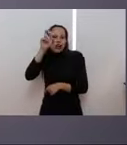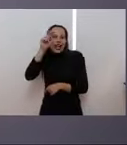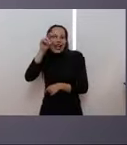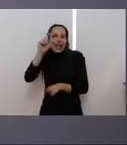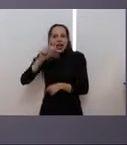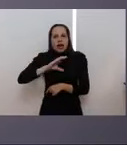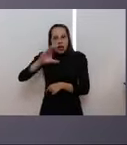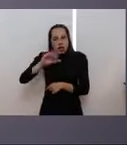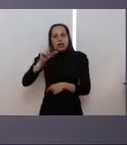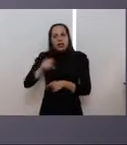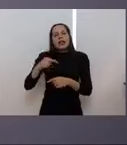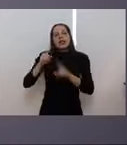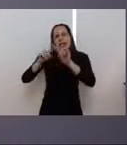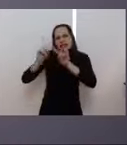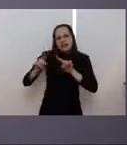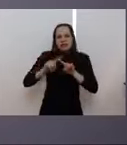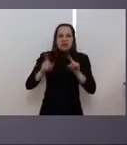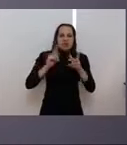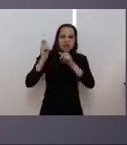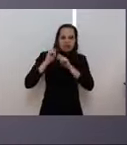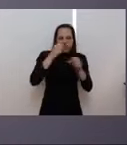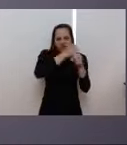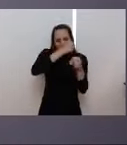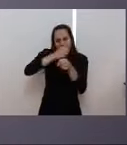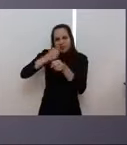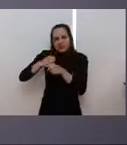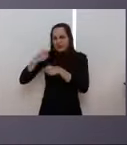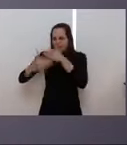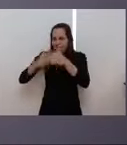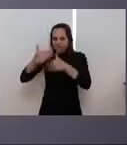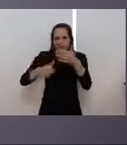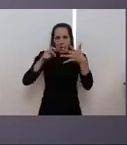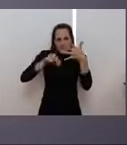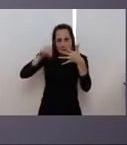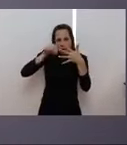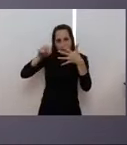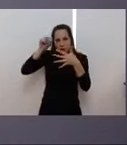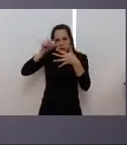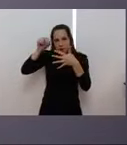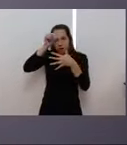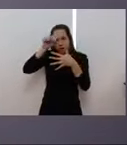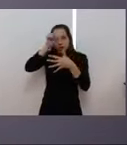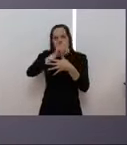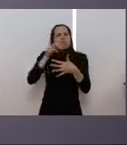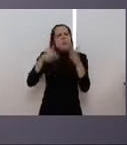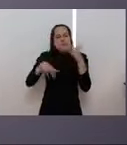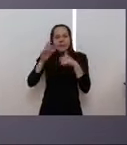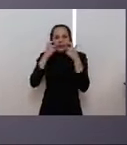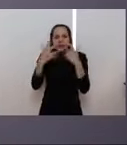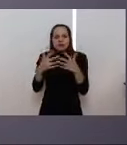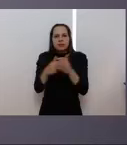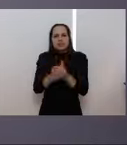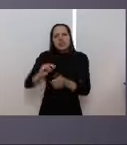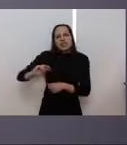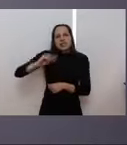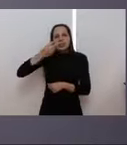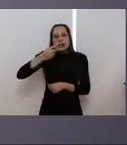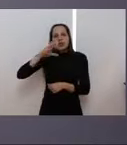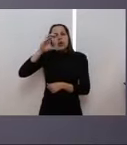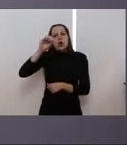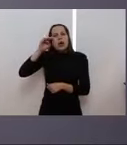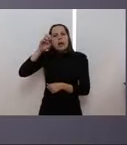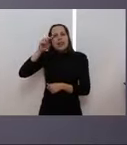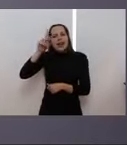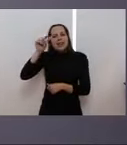diferentes cargos y ha sido promovido en los distintos niveles del mando los más representativos son segundo comandante y jefe